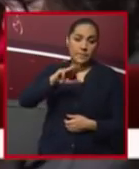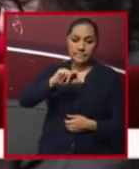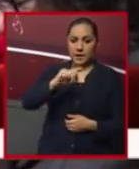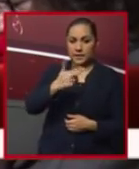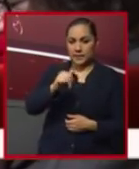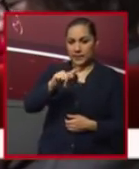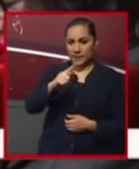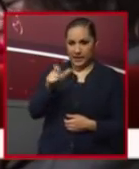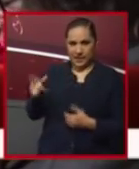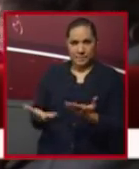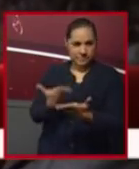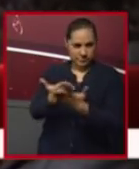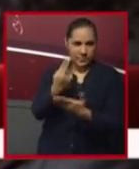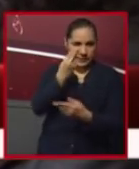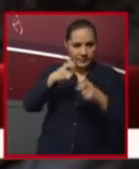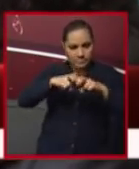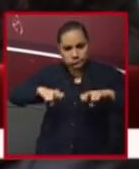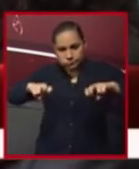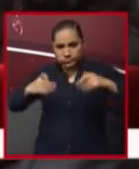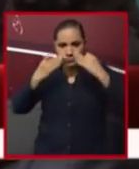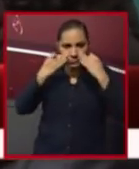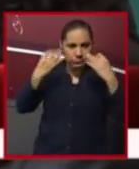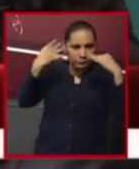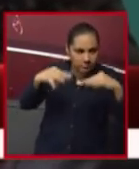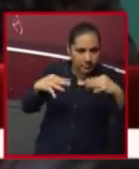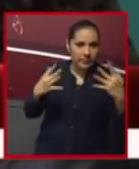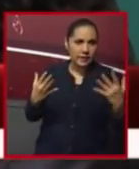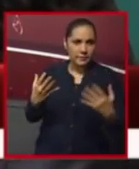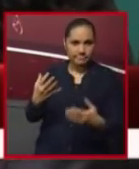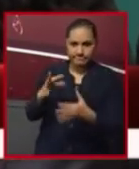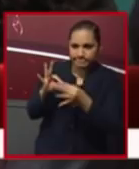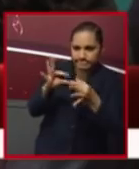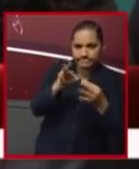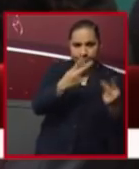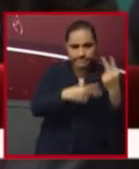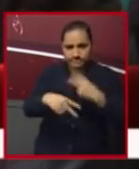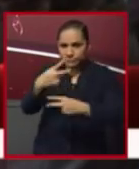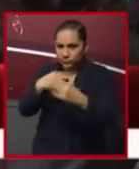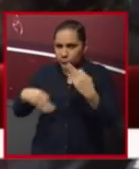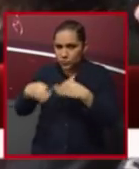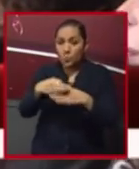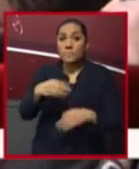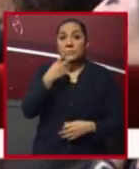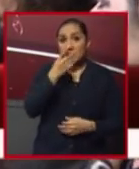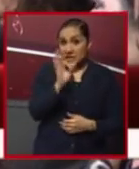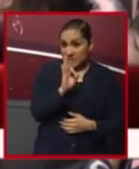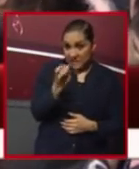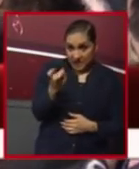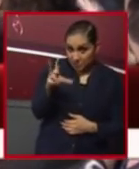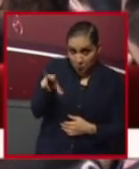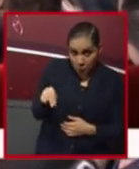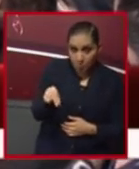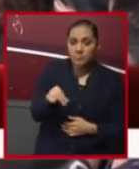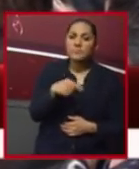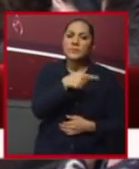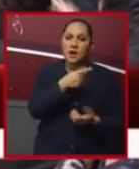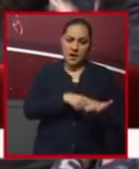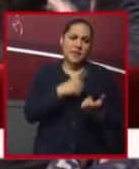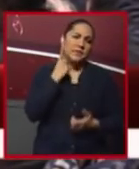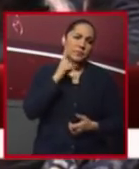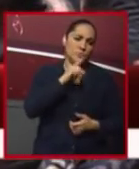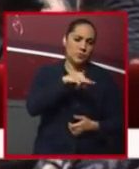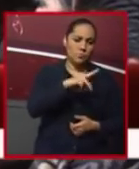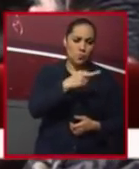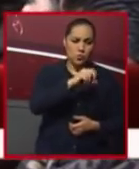María Alemán Muñoz Castillo dijo que, de no ocurrir así, su partido se abstendría en la votación del